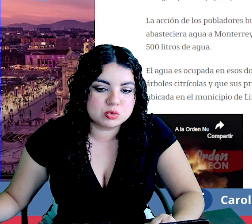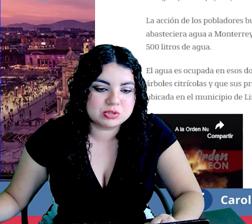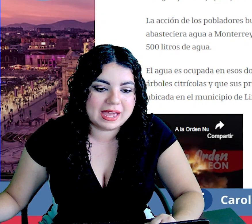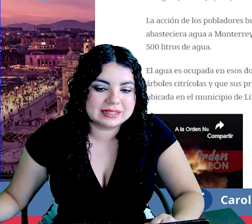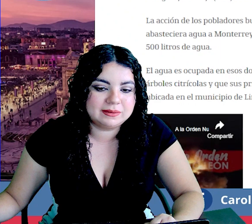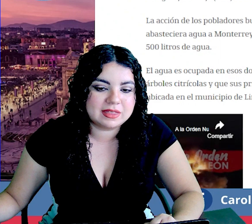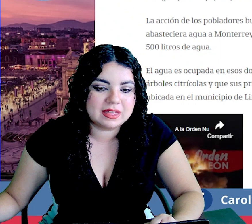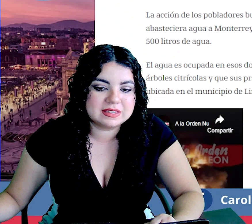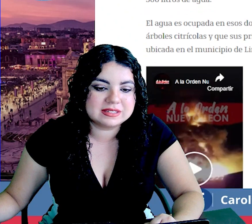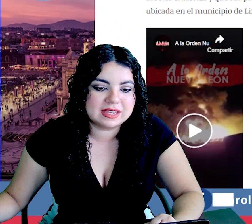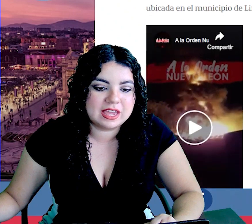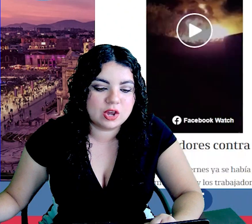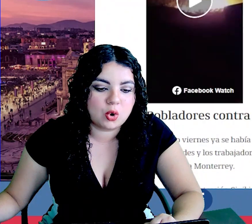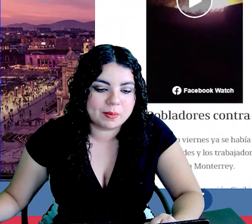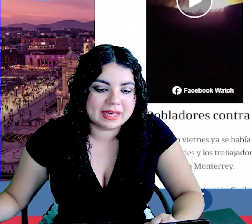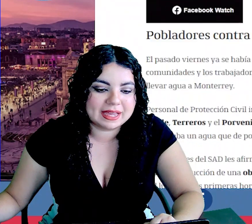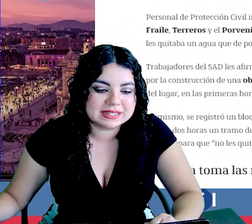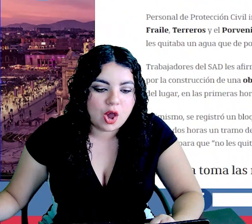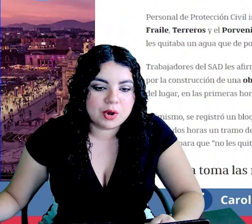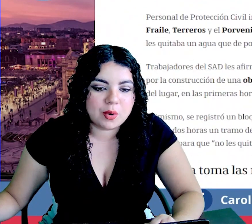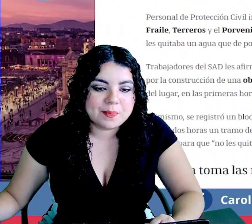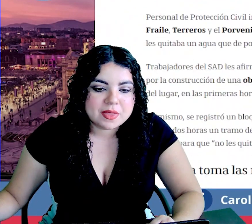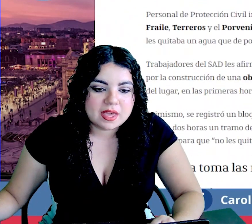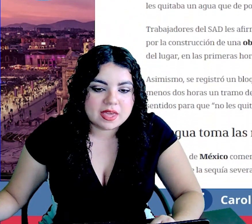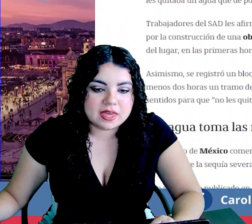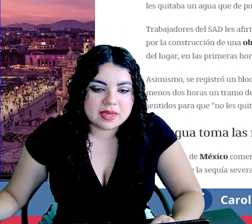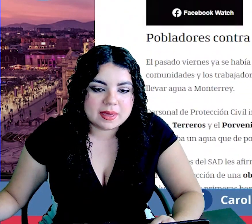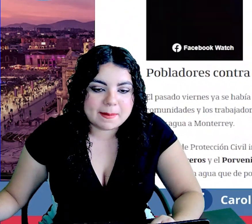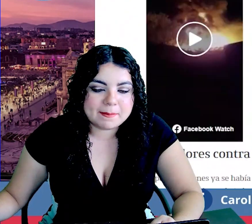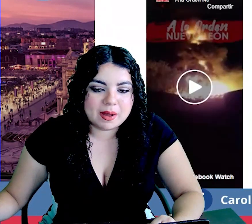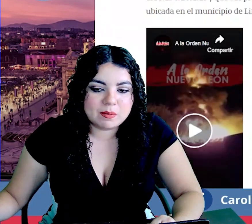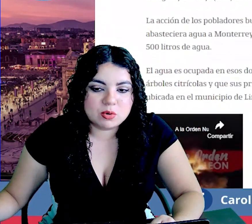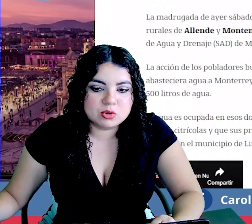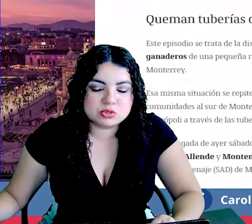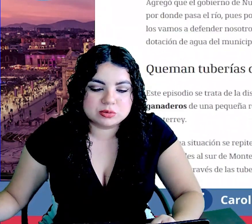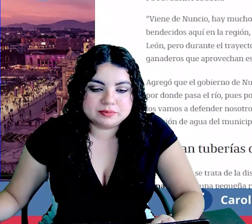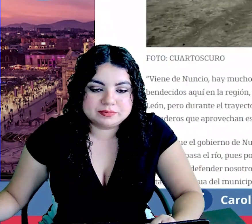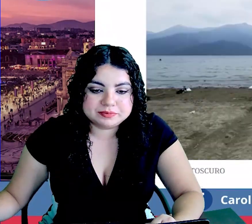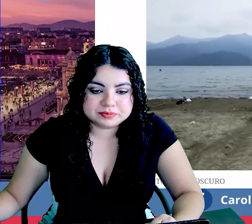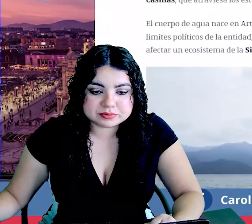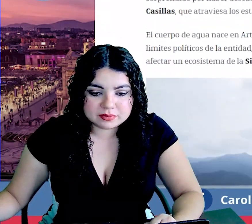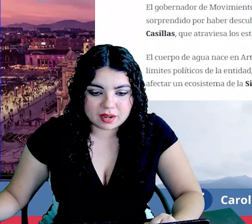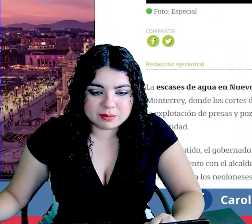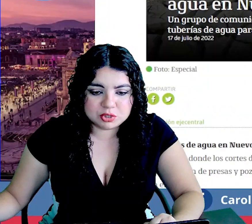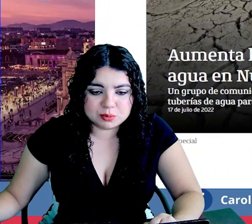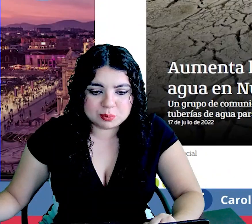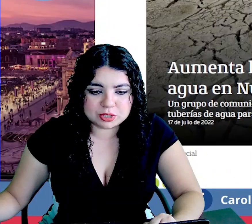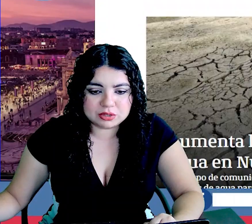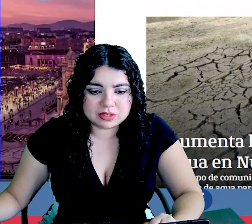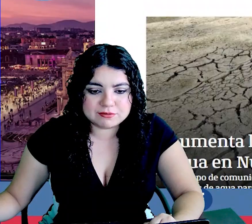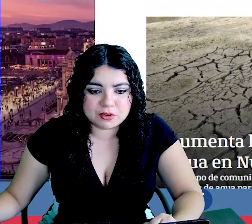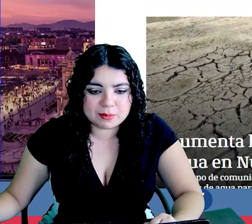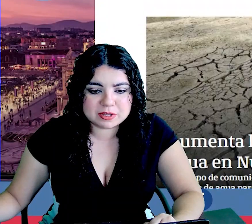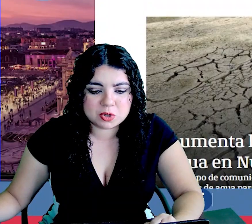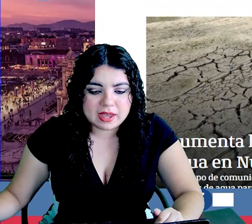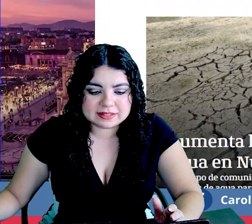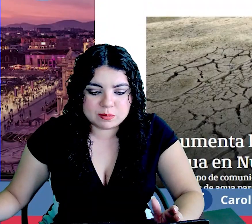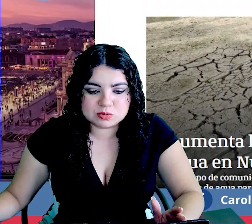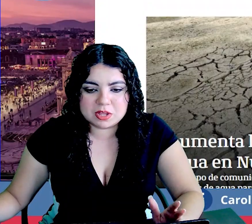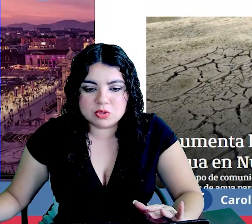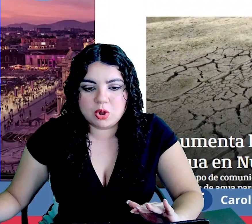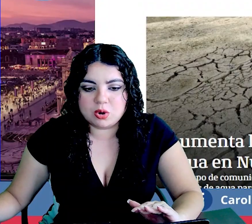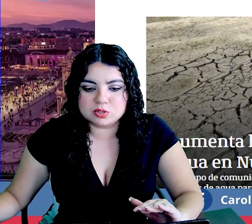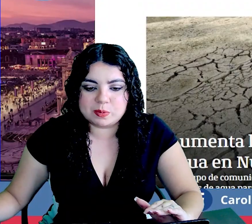para sus actividades económicas. Bueno, vamos viendo un poquito de esta información.